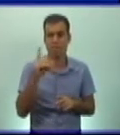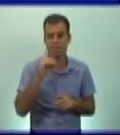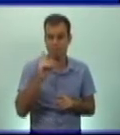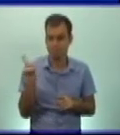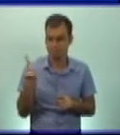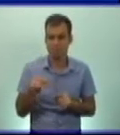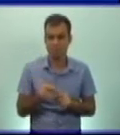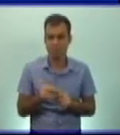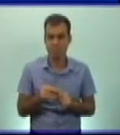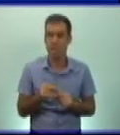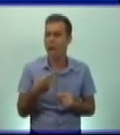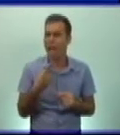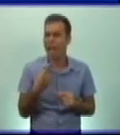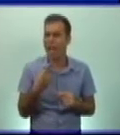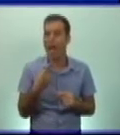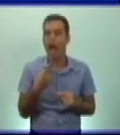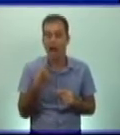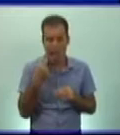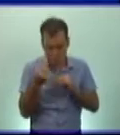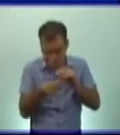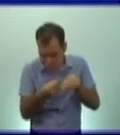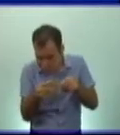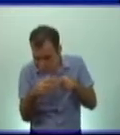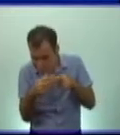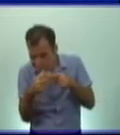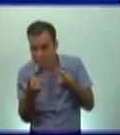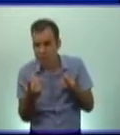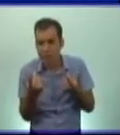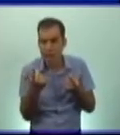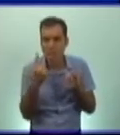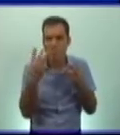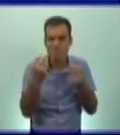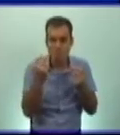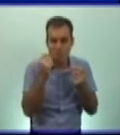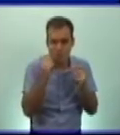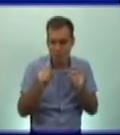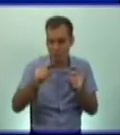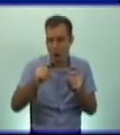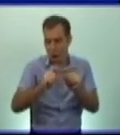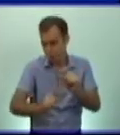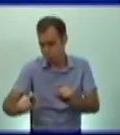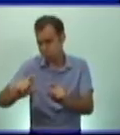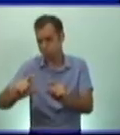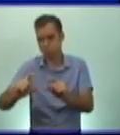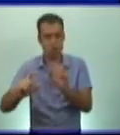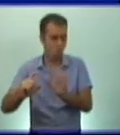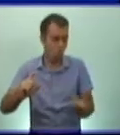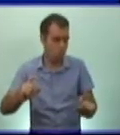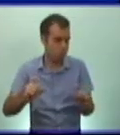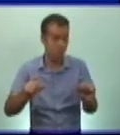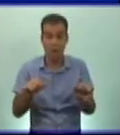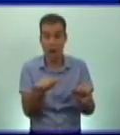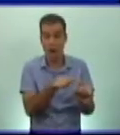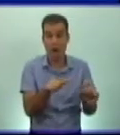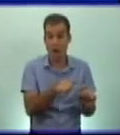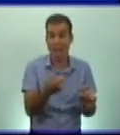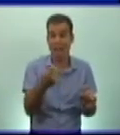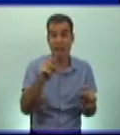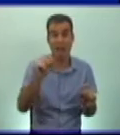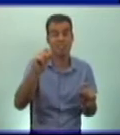hacer? Ajustar, colocar coeficientes delante de las fórmulas químicas para igualar la cantidad de átomos de cada